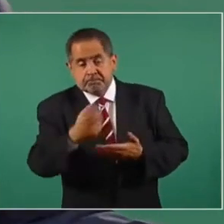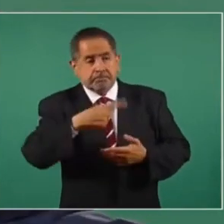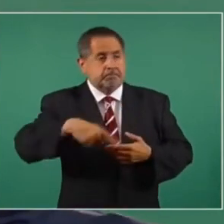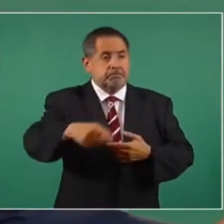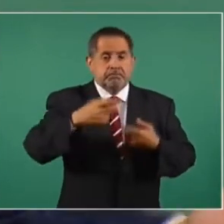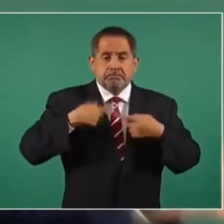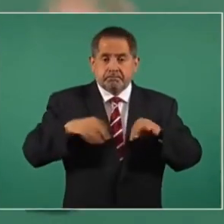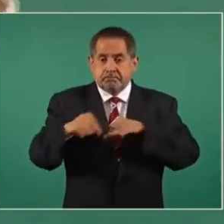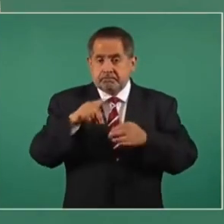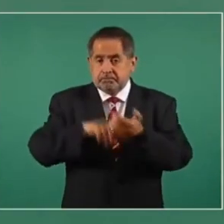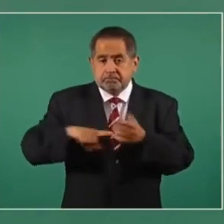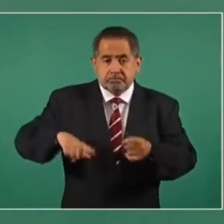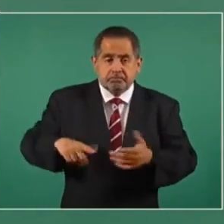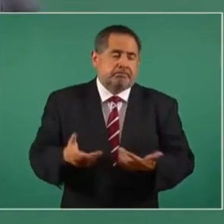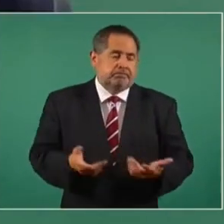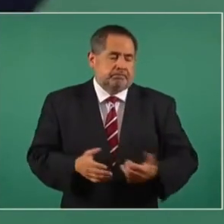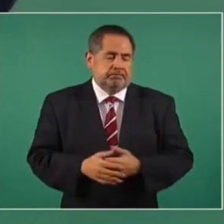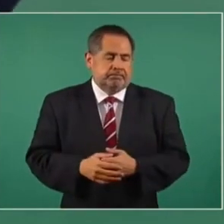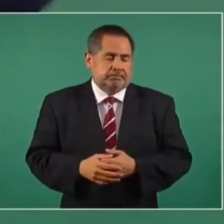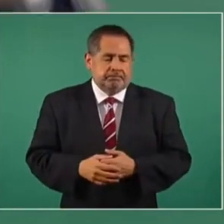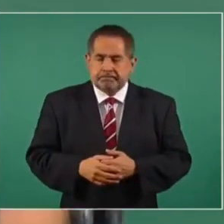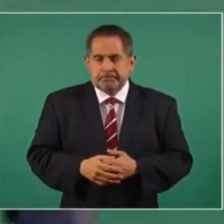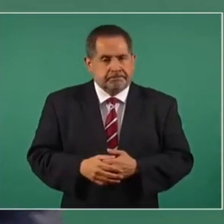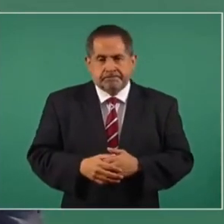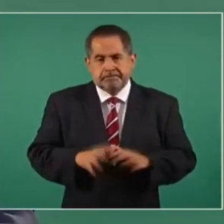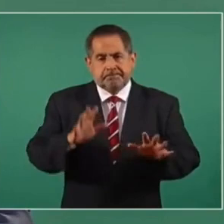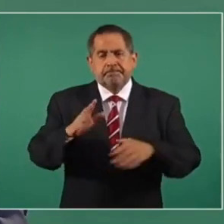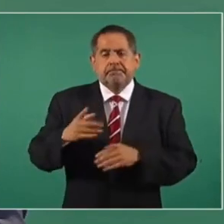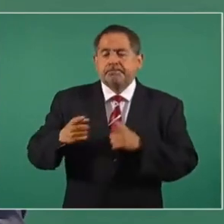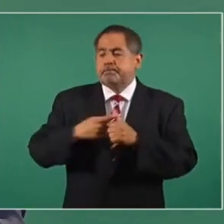Entonces, lo primero que hago es saber